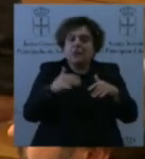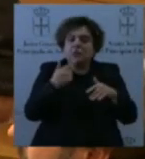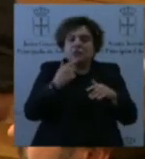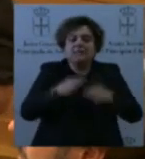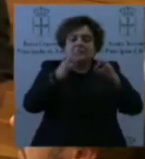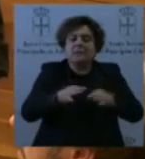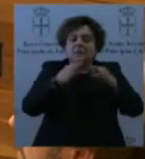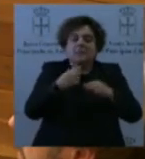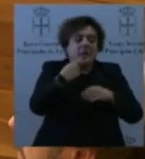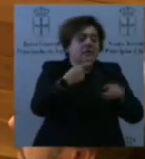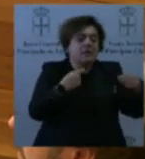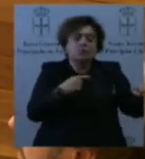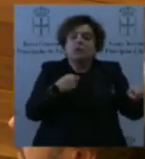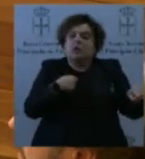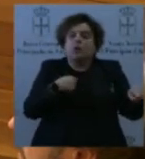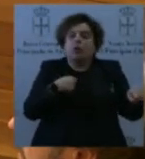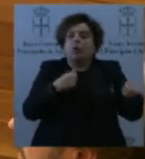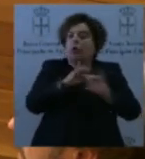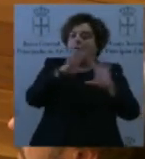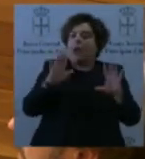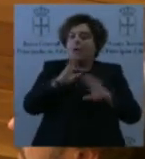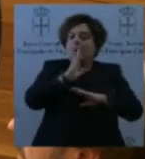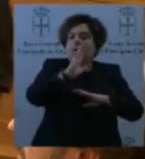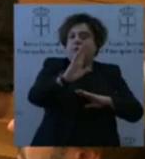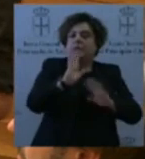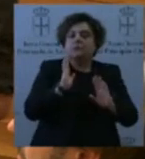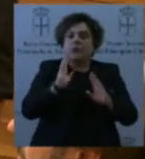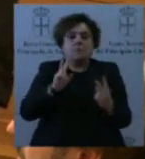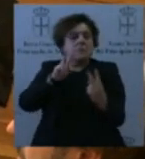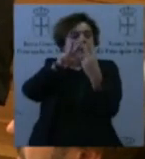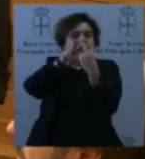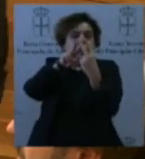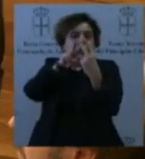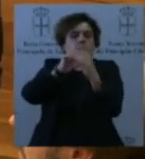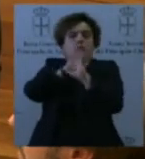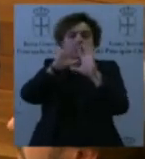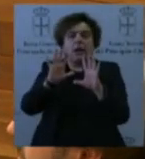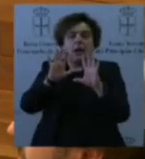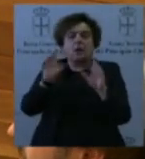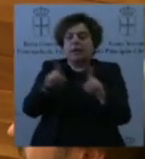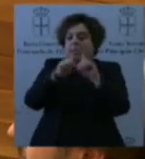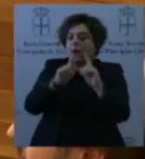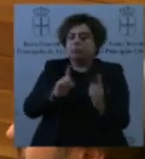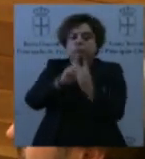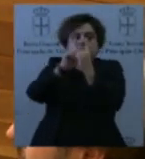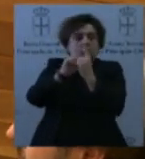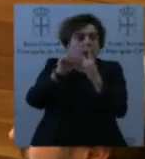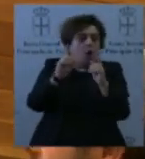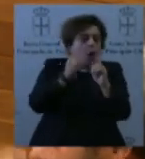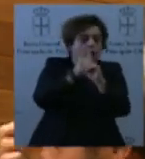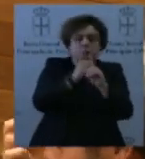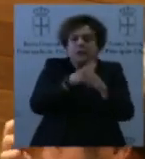va de frente y mirando a los ojos, y que se enfrenta a quien haga falta, incluidos los suyos, si de lo que se trata es de defender el interés de